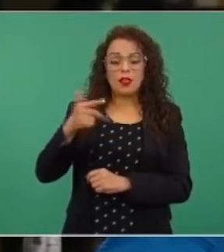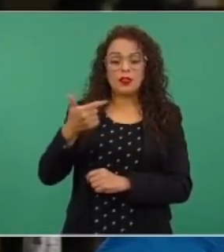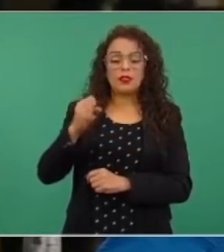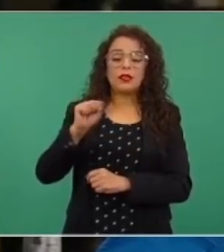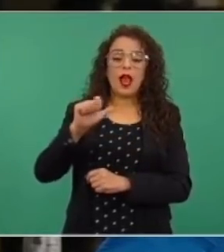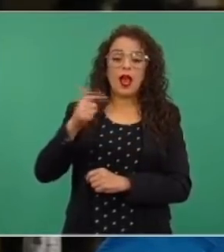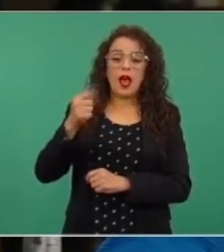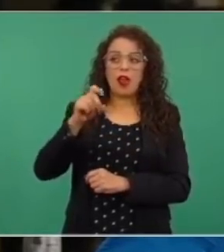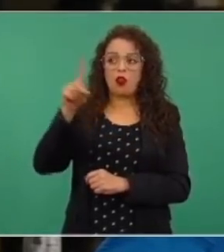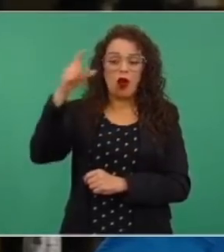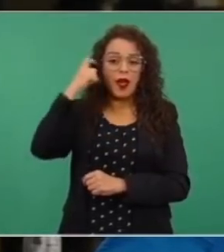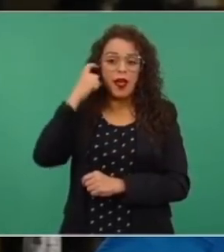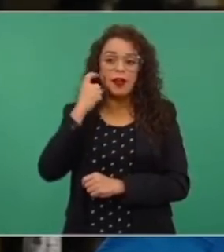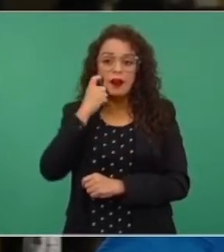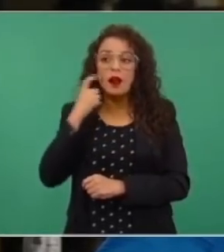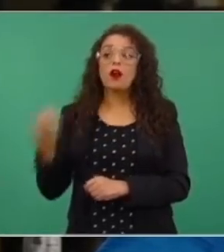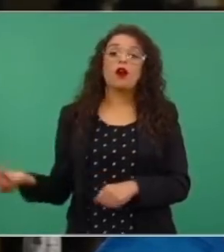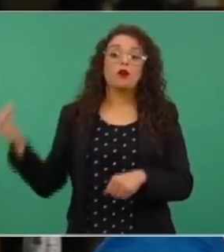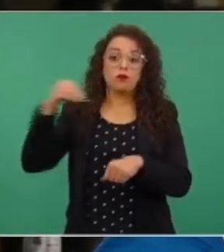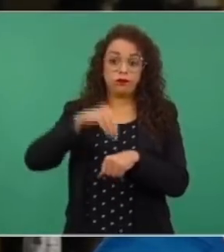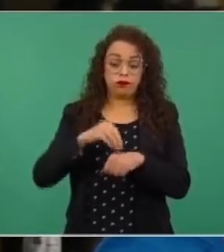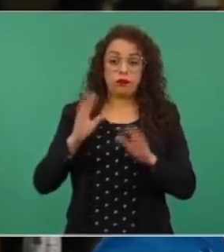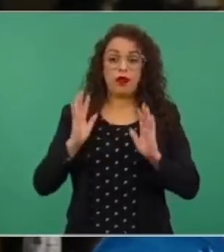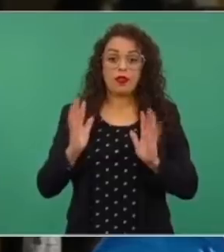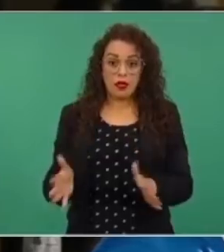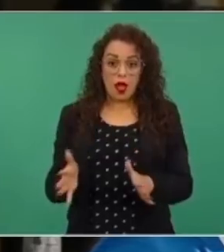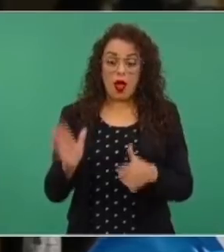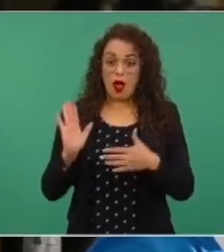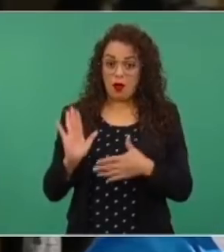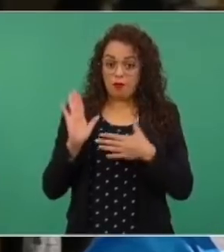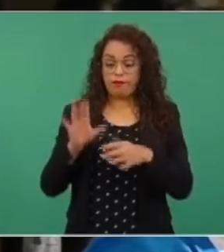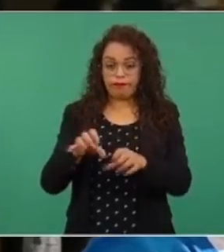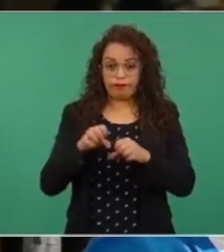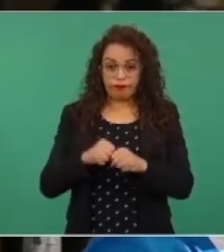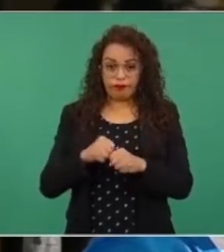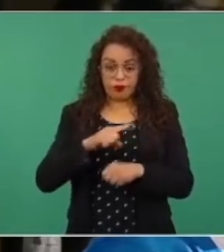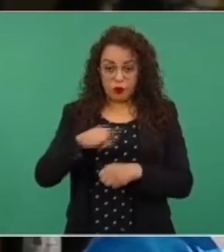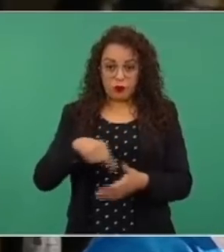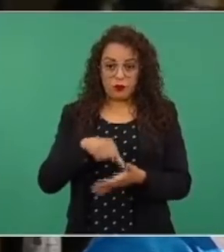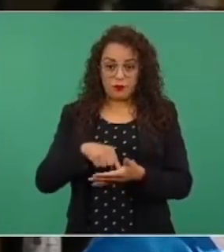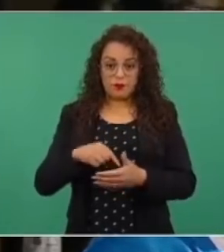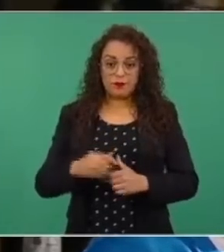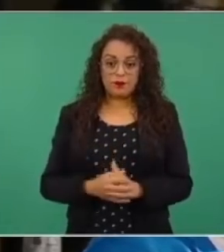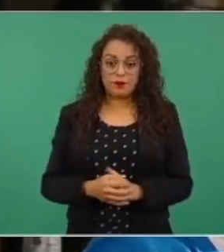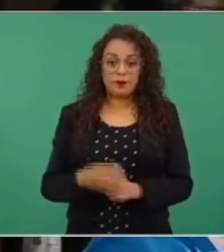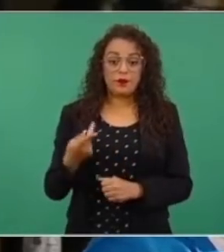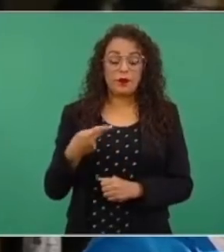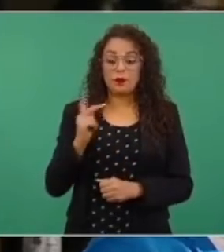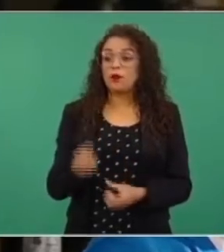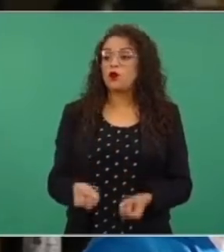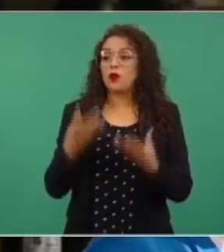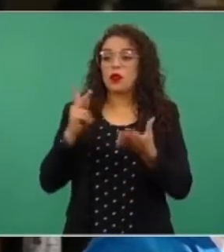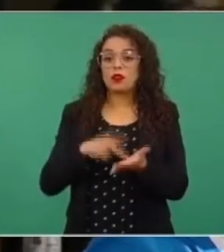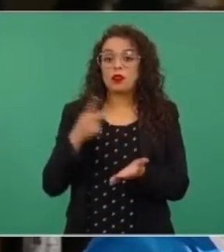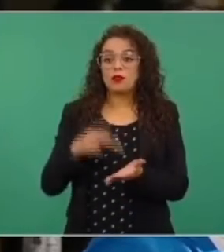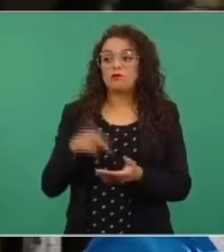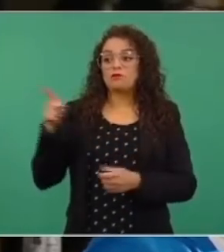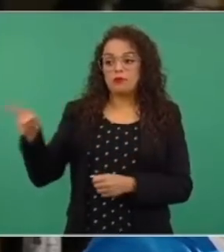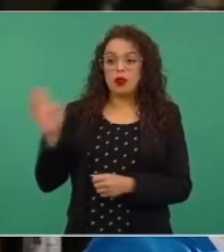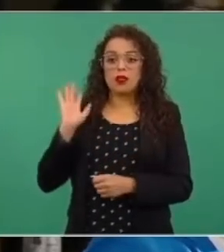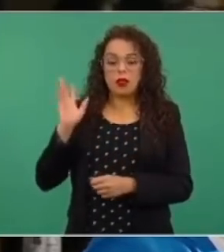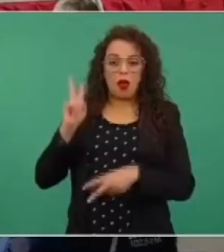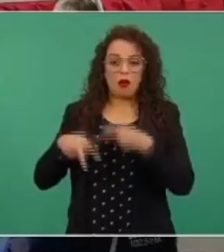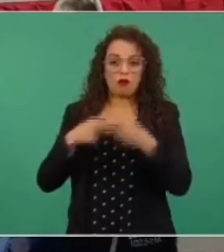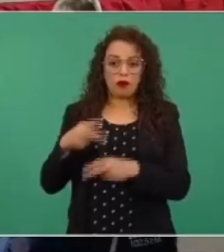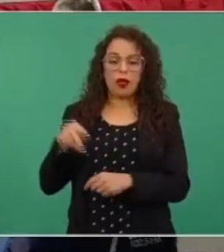posesión, y Guerrero es un estado, usted sabe perfecto, pues lo ha recorrido no sé cuántas veces,